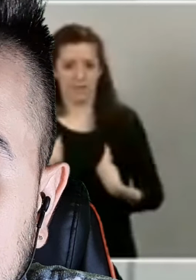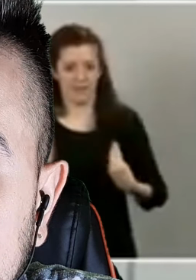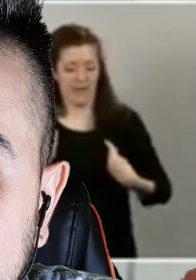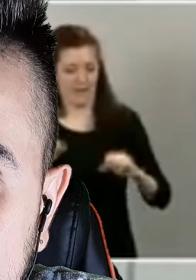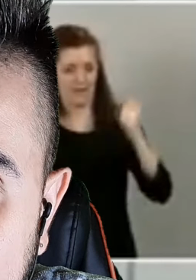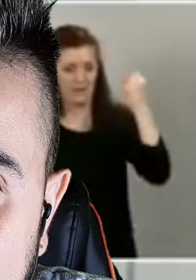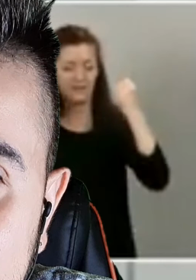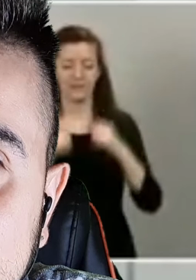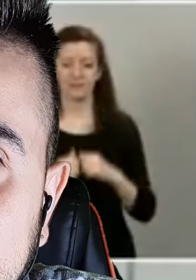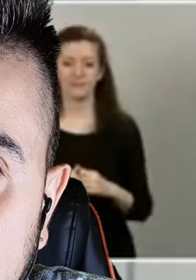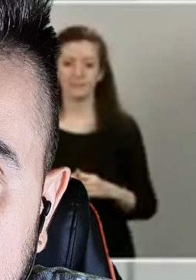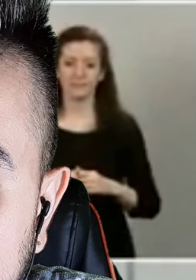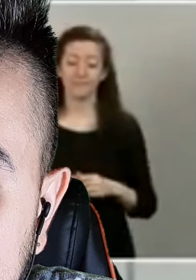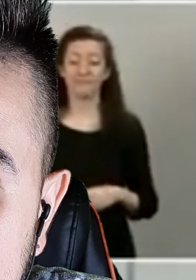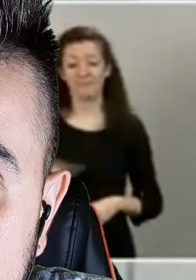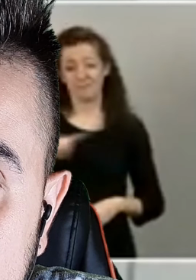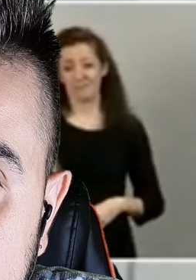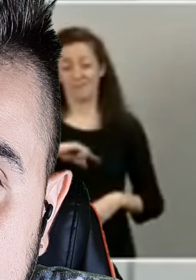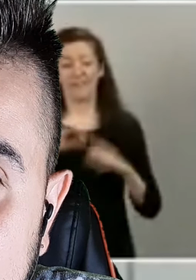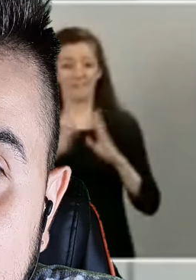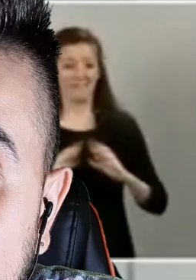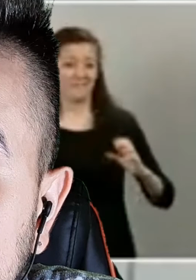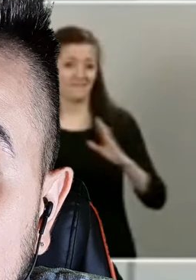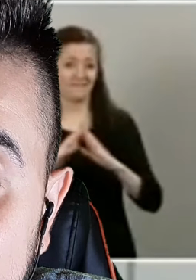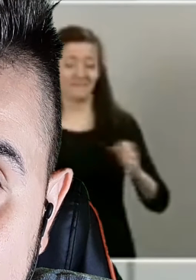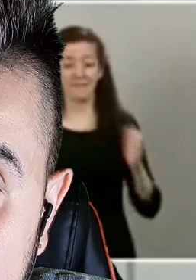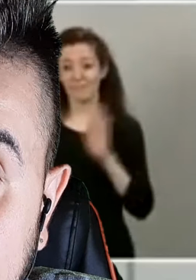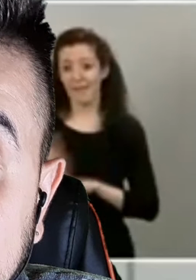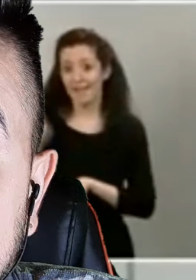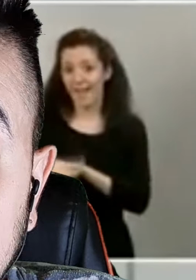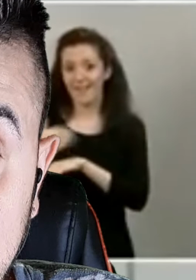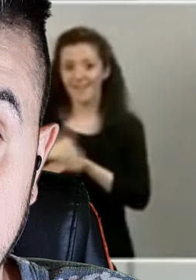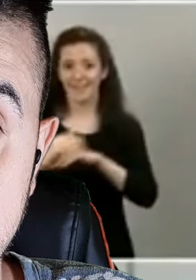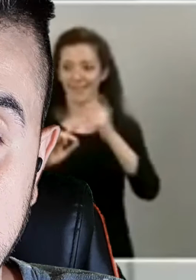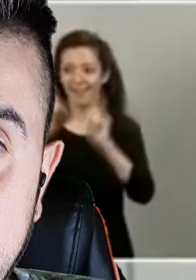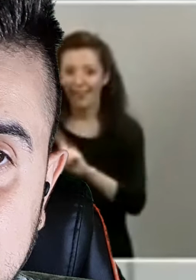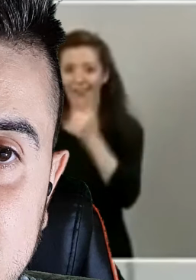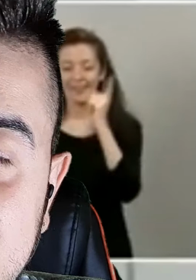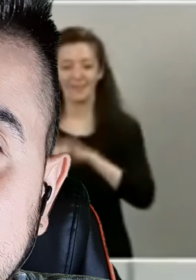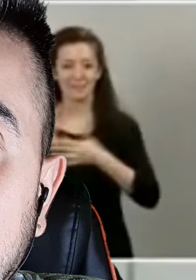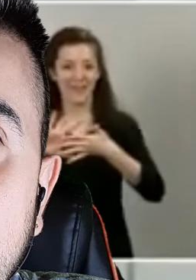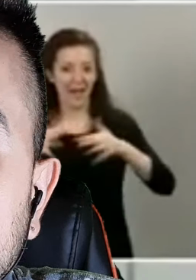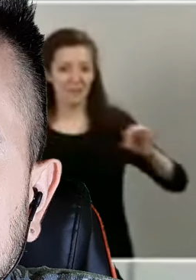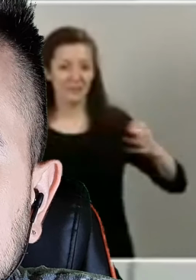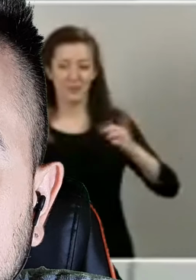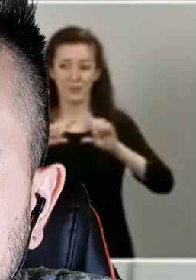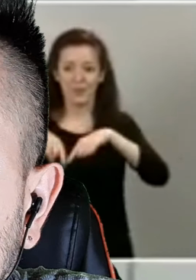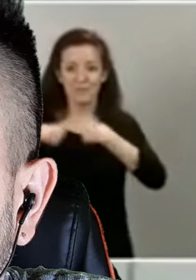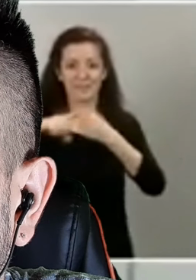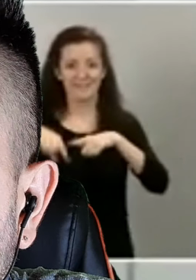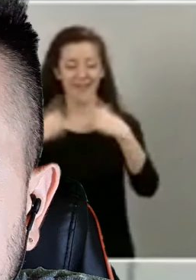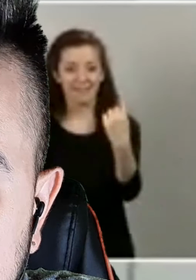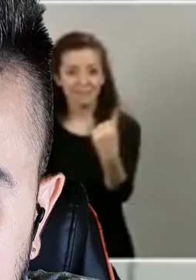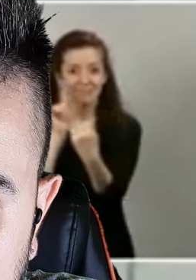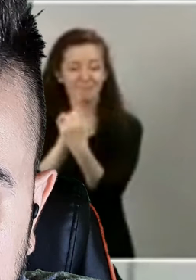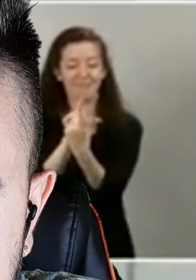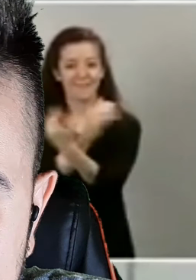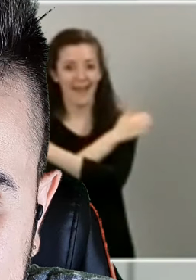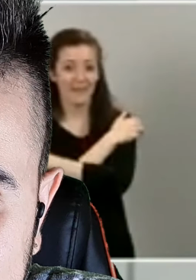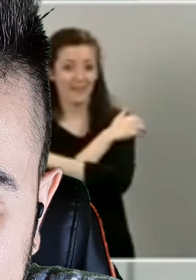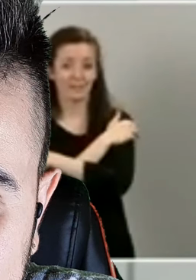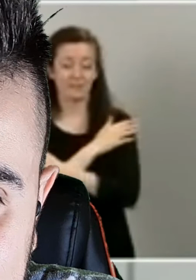una persona que sonante tiene un alquiler si se lo dan y la gente que está ahí arriba que es la que nos tiene que ayudar sigue cobrando como si estuviera haciendo